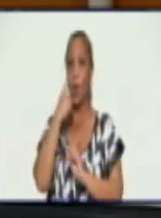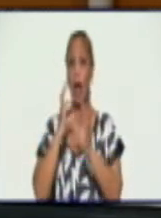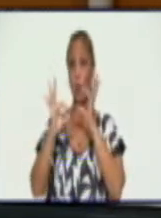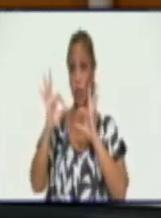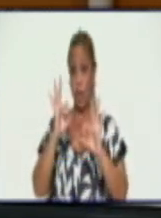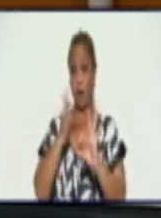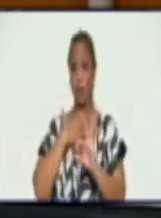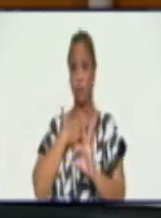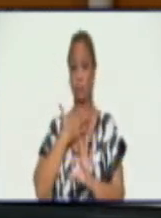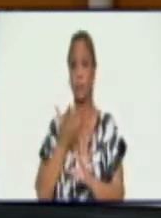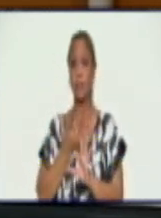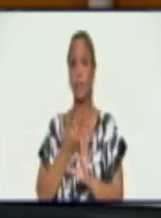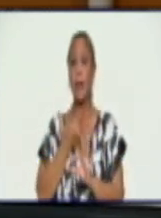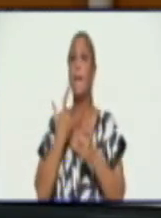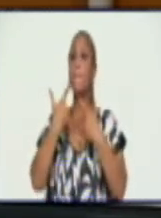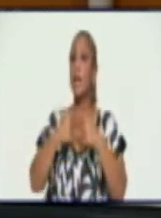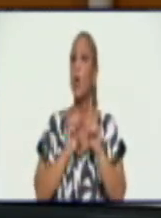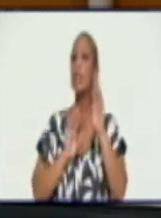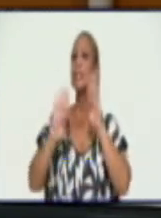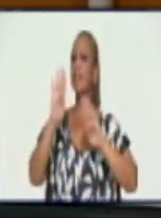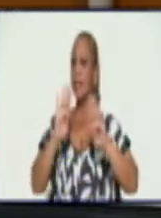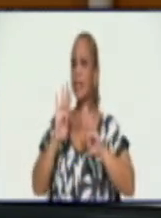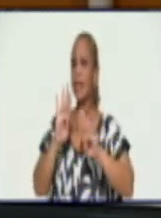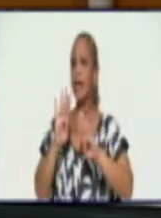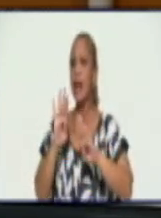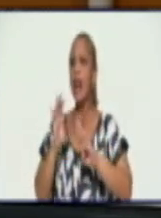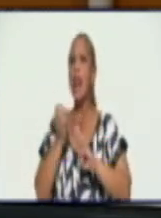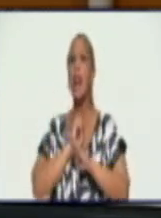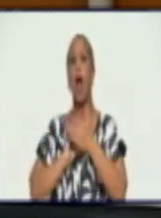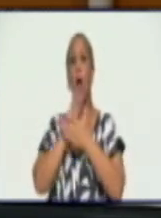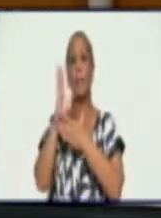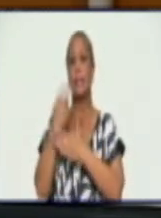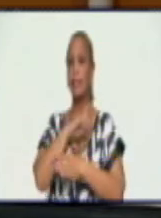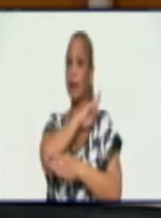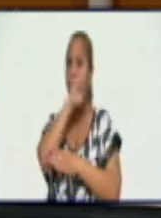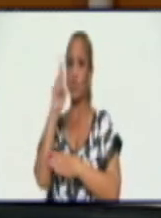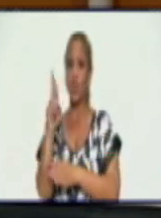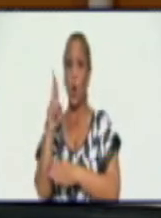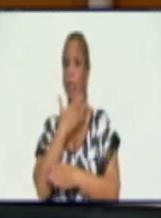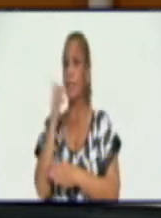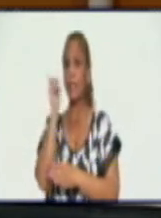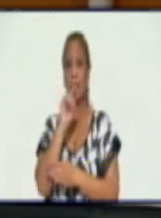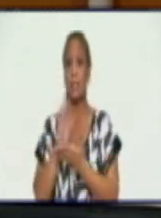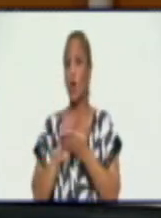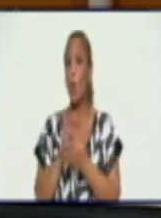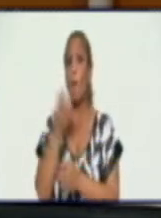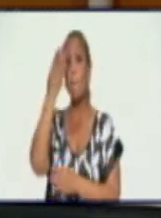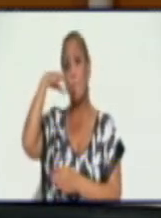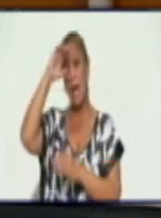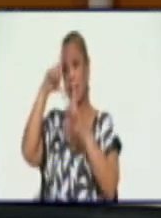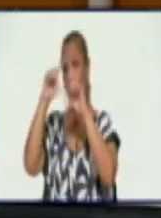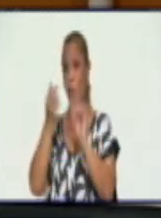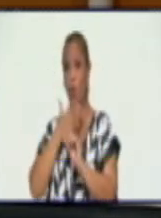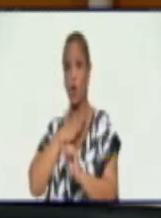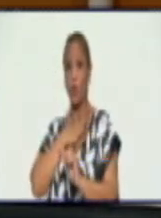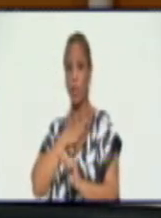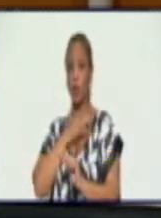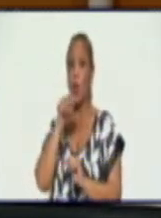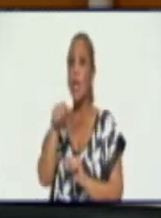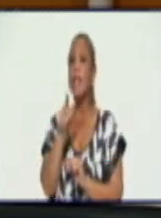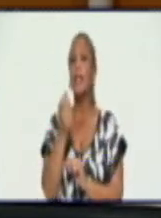pero a la vez a defender la obra revolución ningún país como el nuestro ha cogido este camino de que el